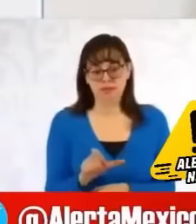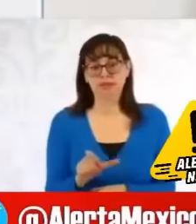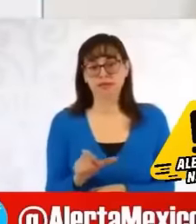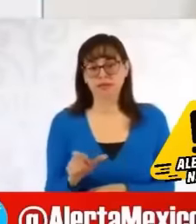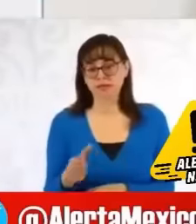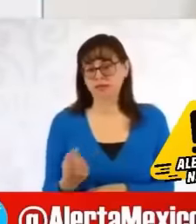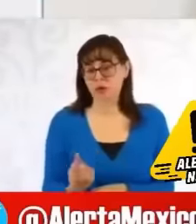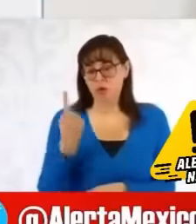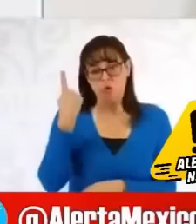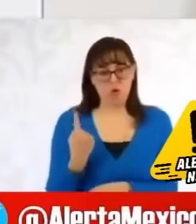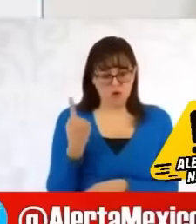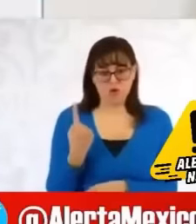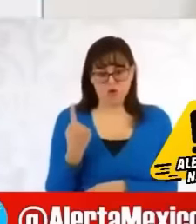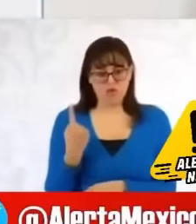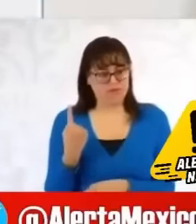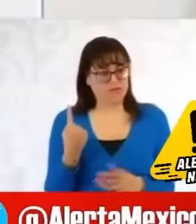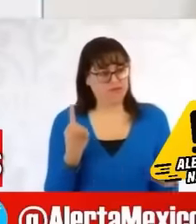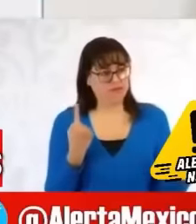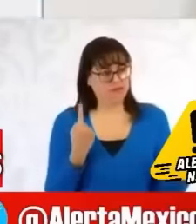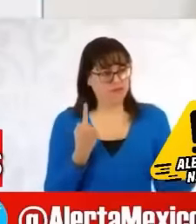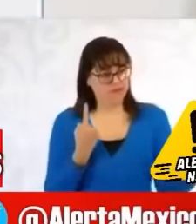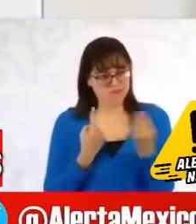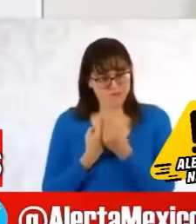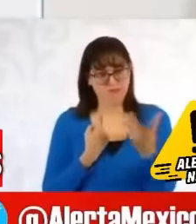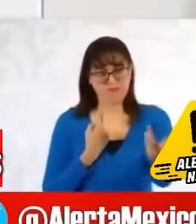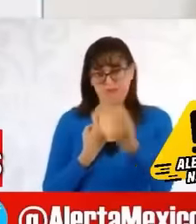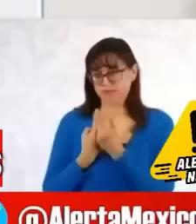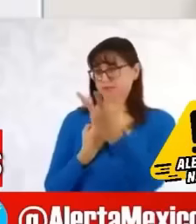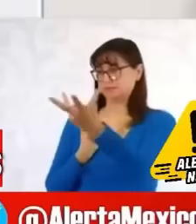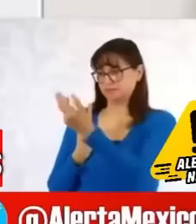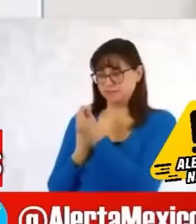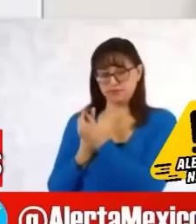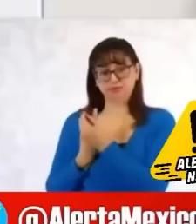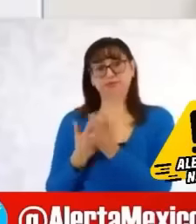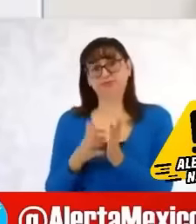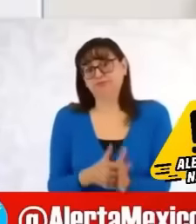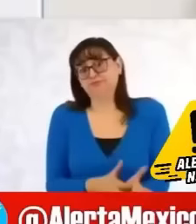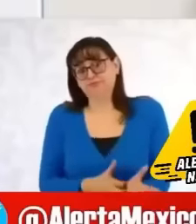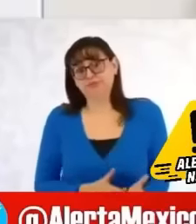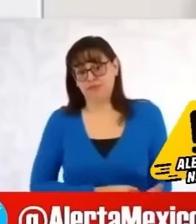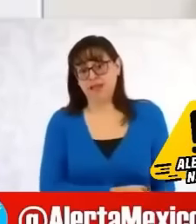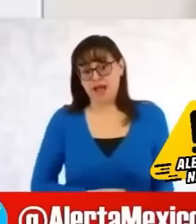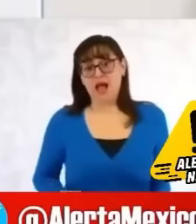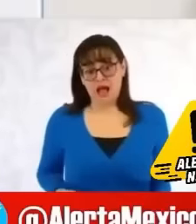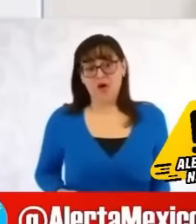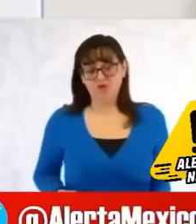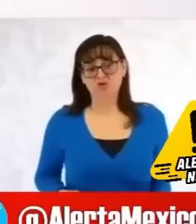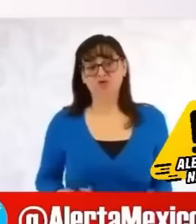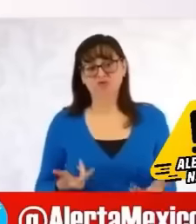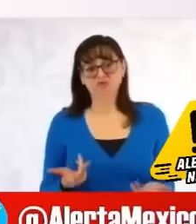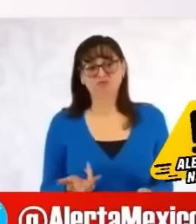tiene subsidiarias, los vamos a juntar, nos vamos a tener ahorros muy importantes con la fusión y